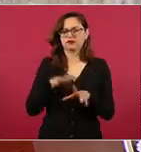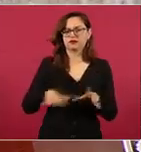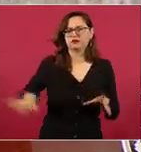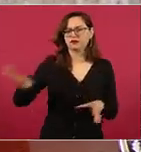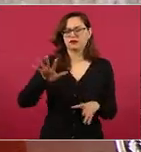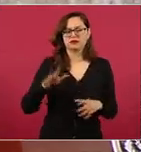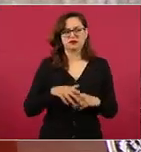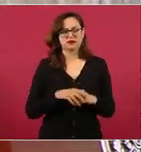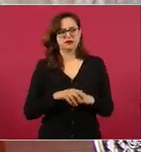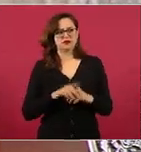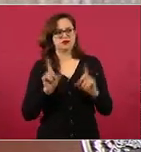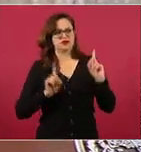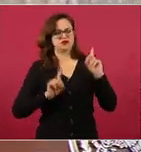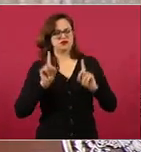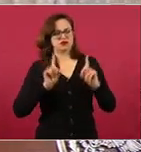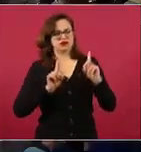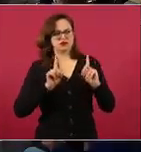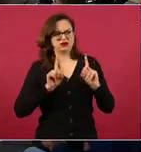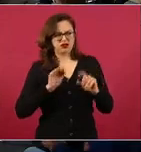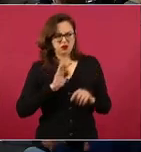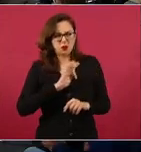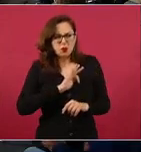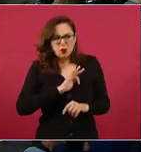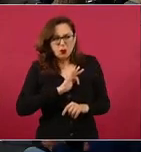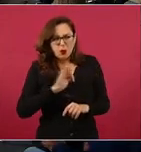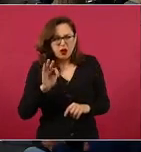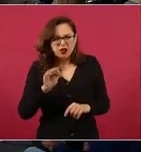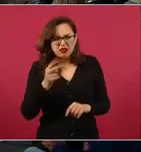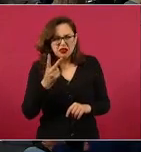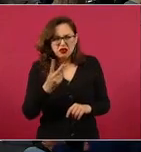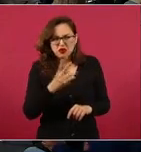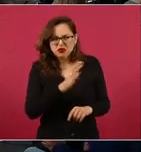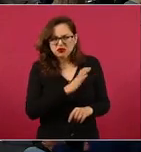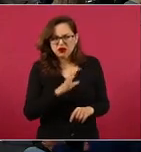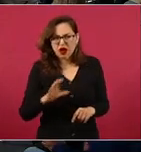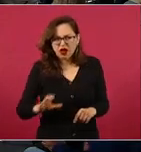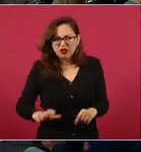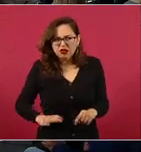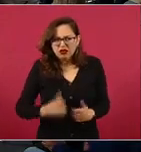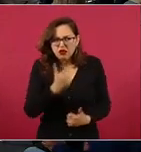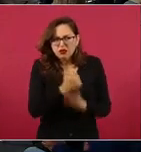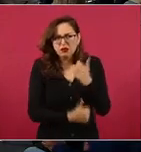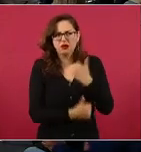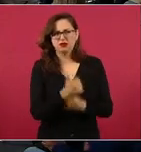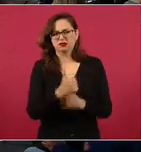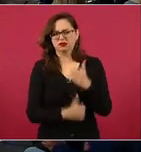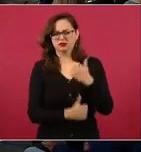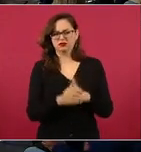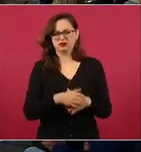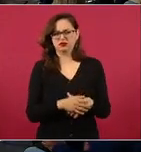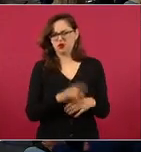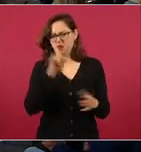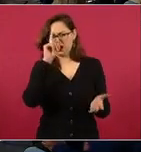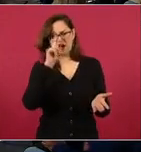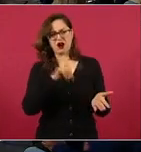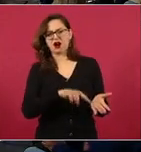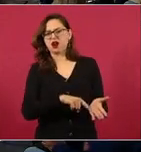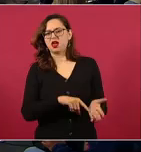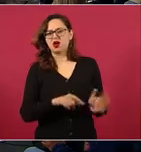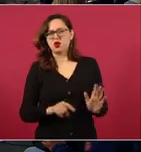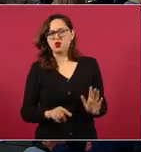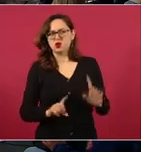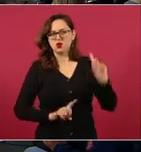pensaba de que era ilegal Le agradezco mucho a un señor,